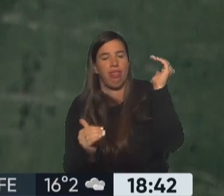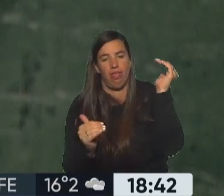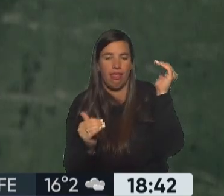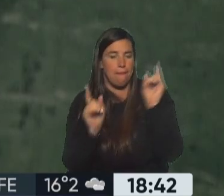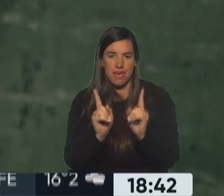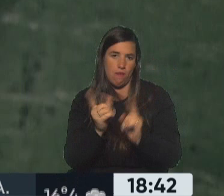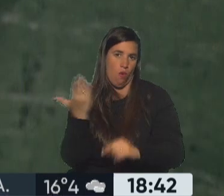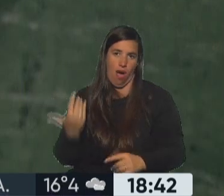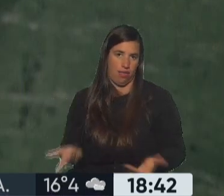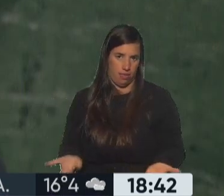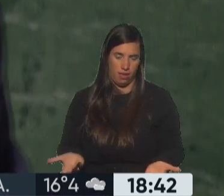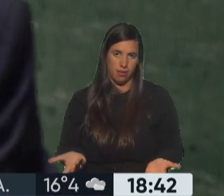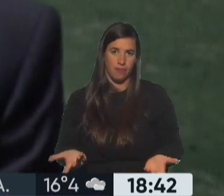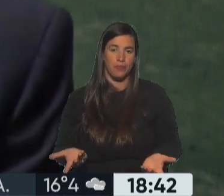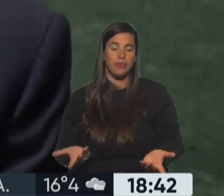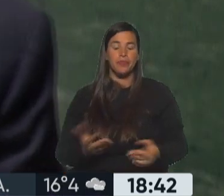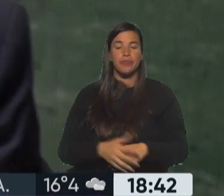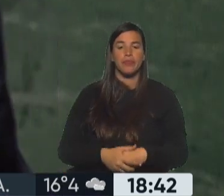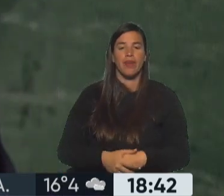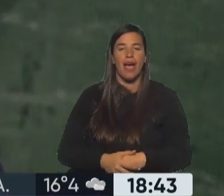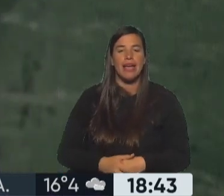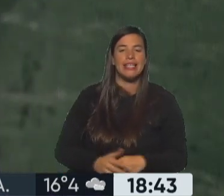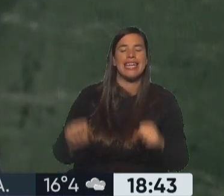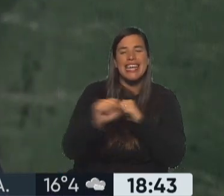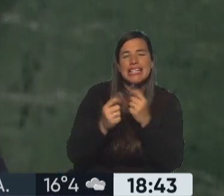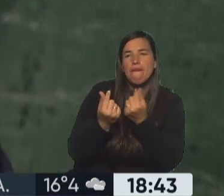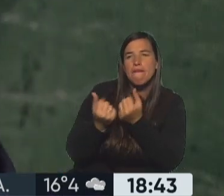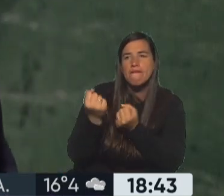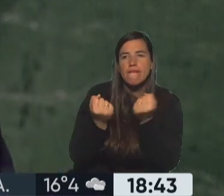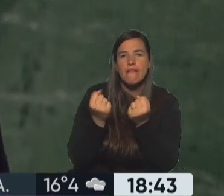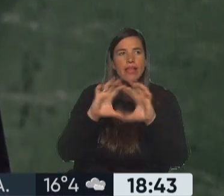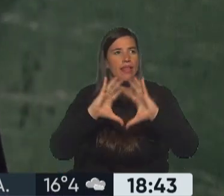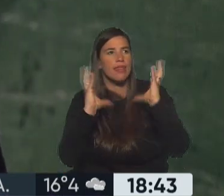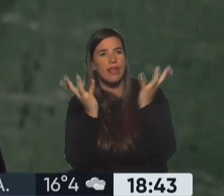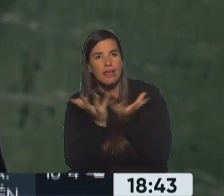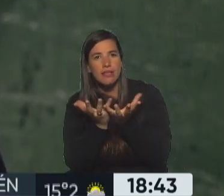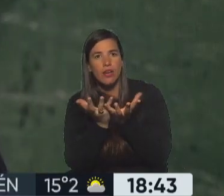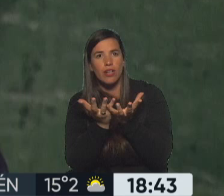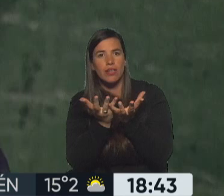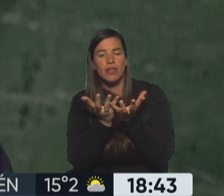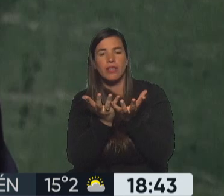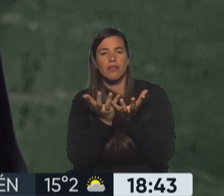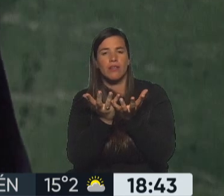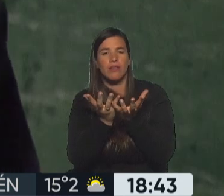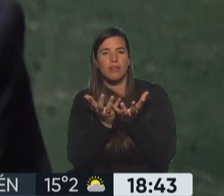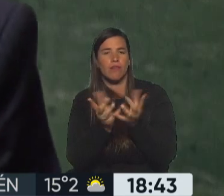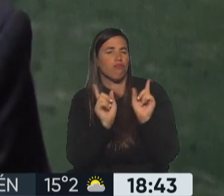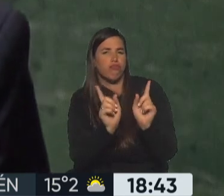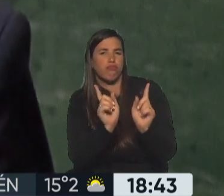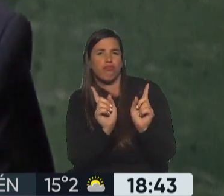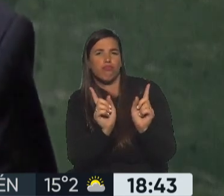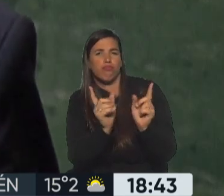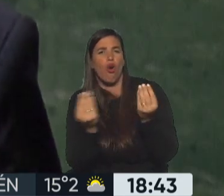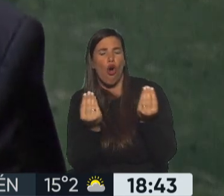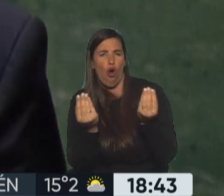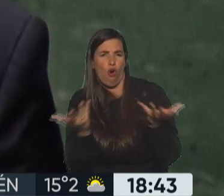ingeniería financiera internacional se muestra abusiva y está intacta. ¿Cómo concretar un